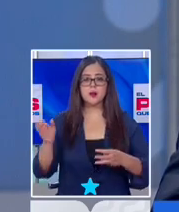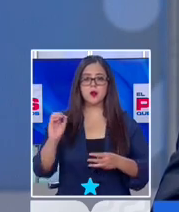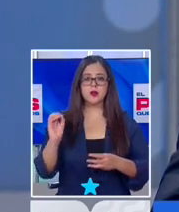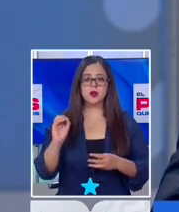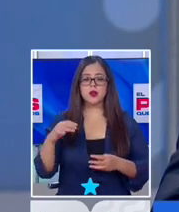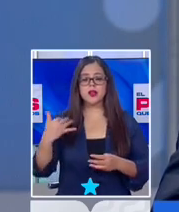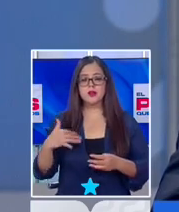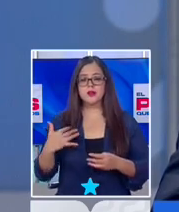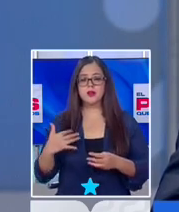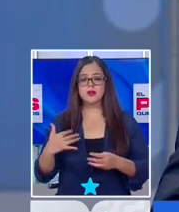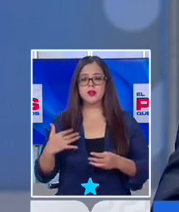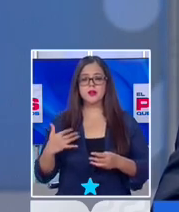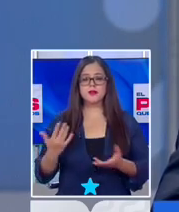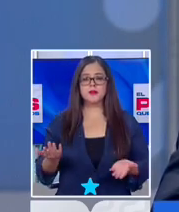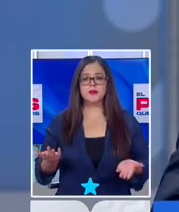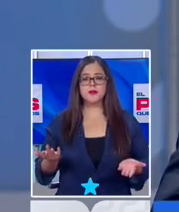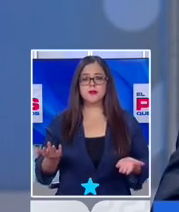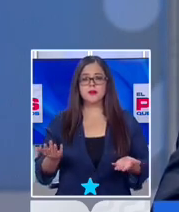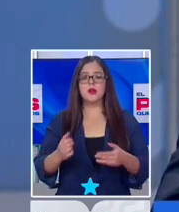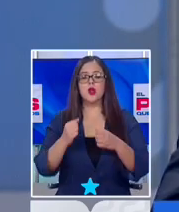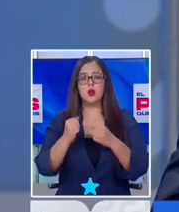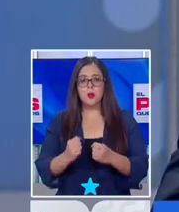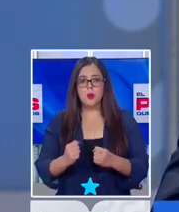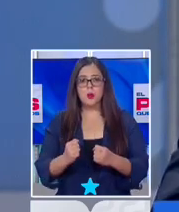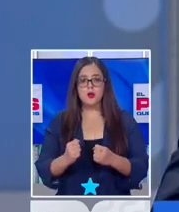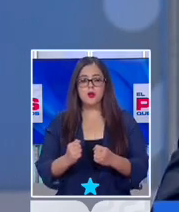importante poder